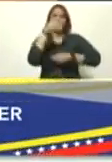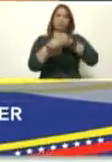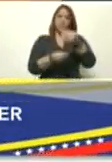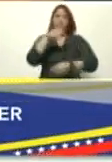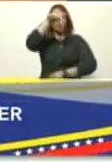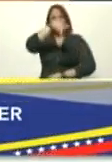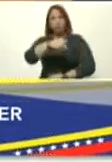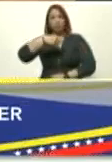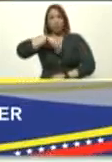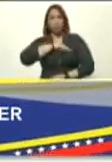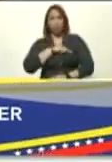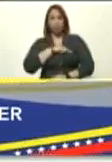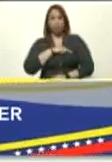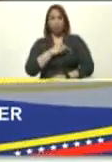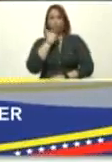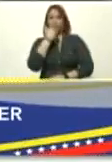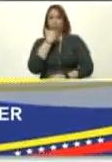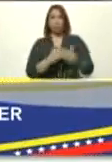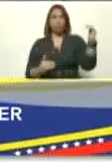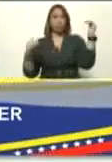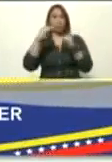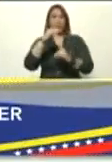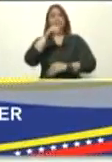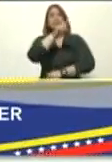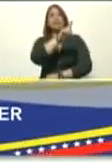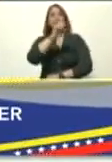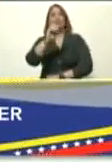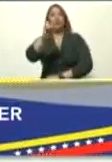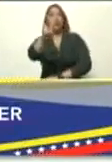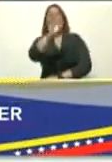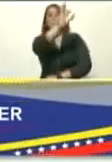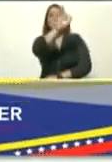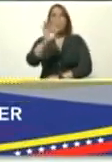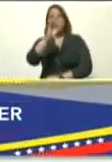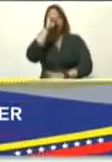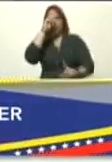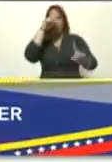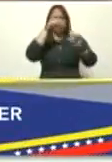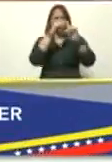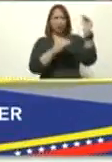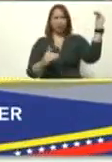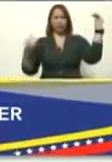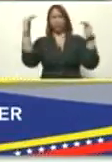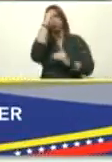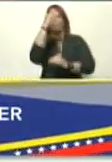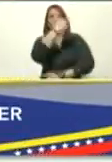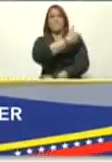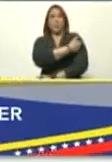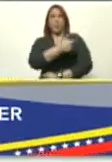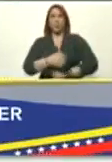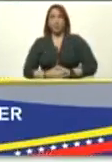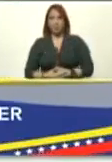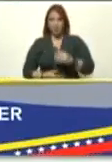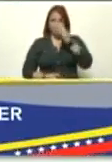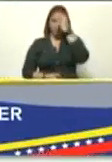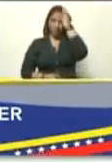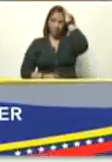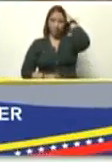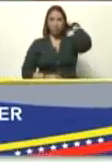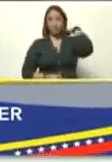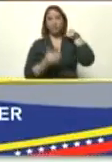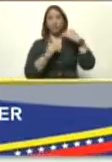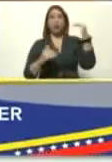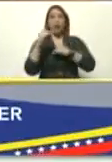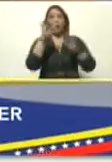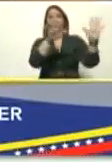hoy estamos llegando al 102% de la meta de vacunación de los mayores de 18